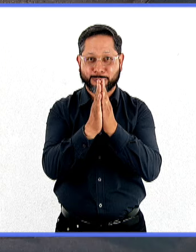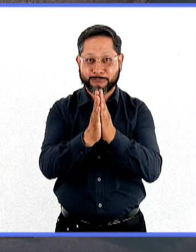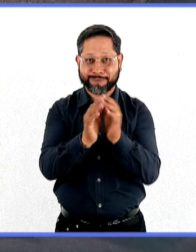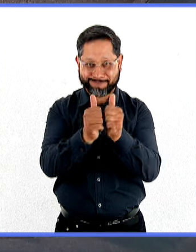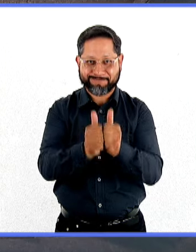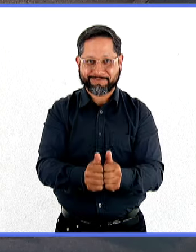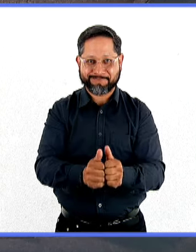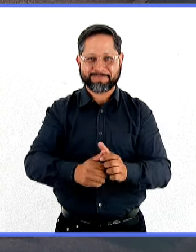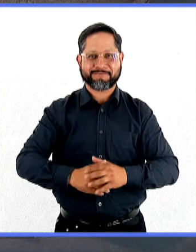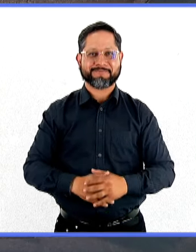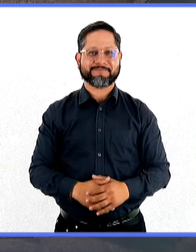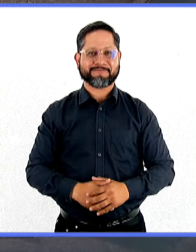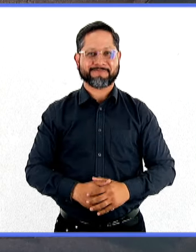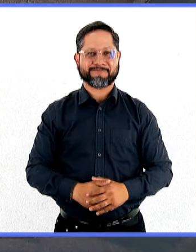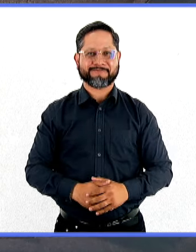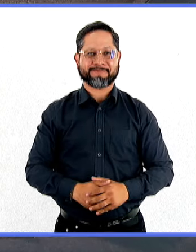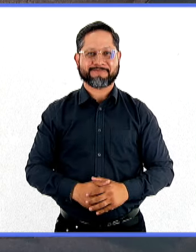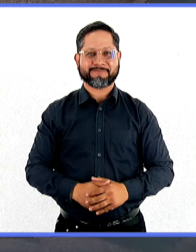con